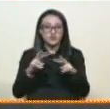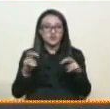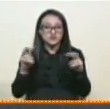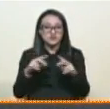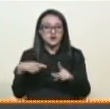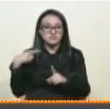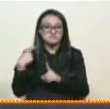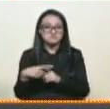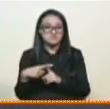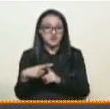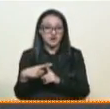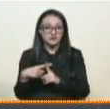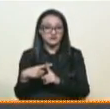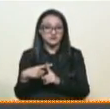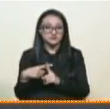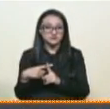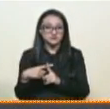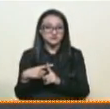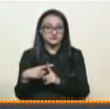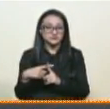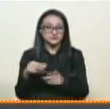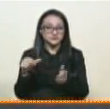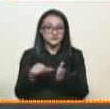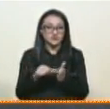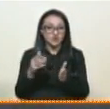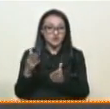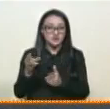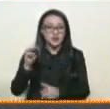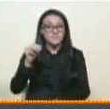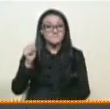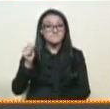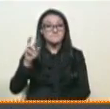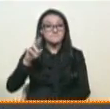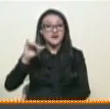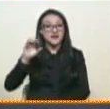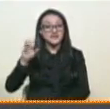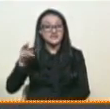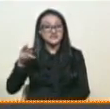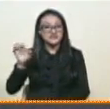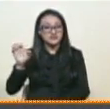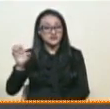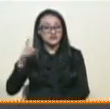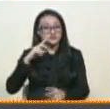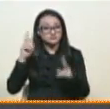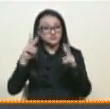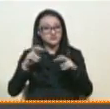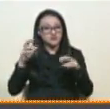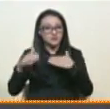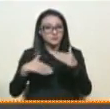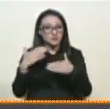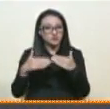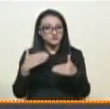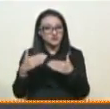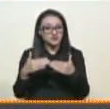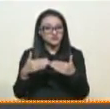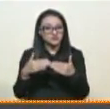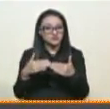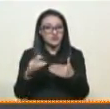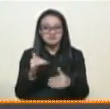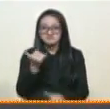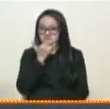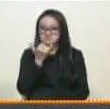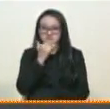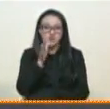adicional aquí en los galpones de Mariche, donde se revisa que efectivamente el proceso transcurrió sin